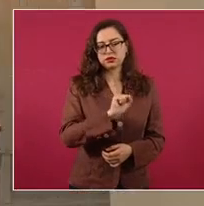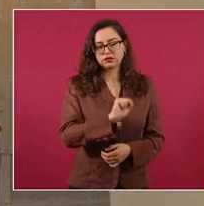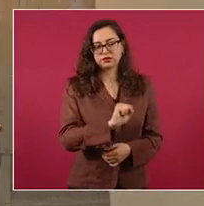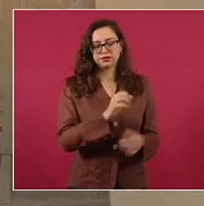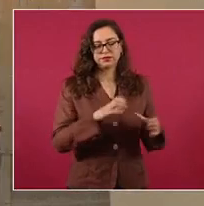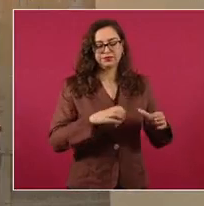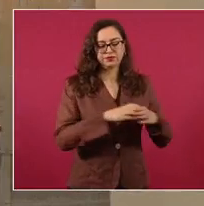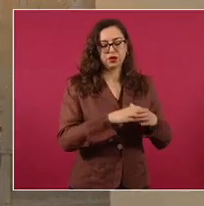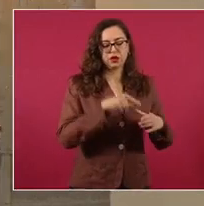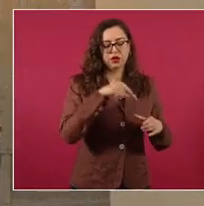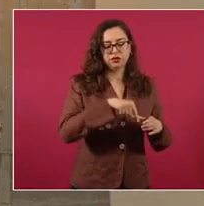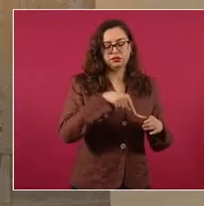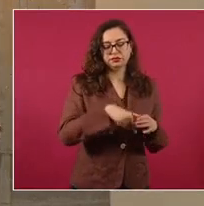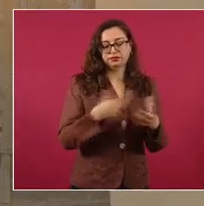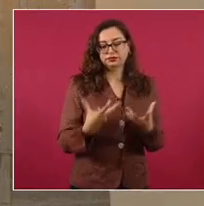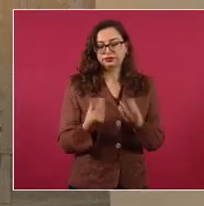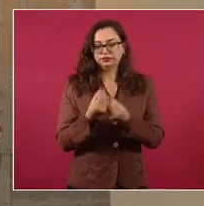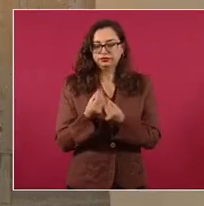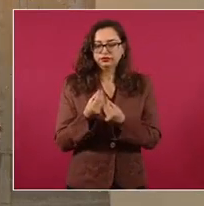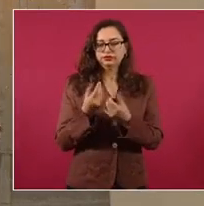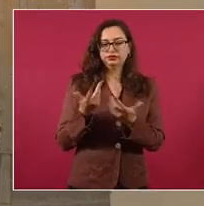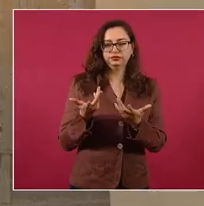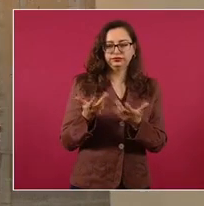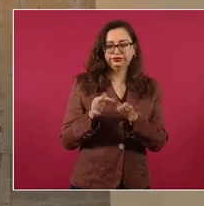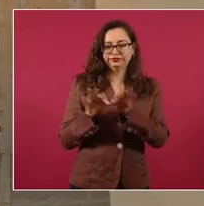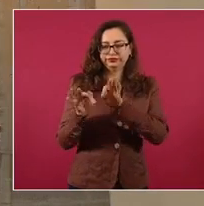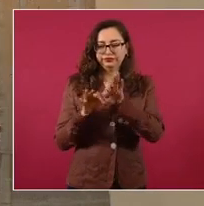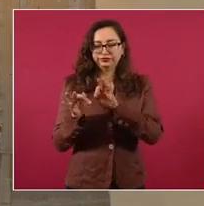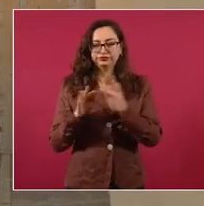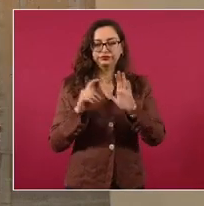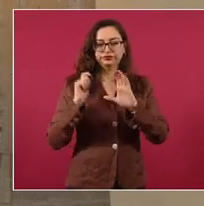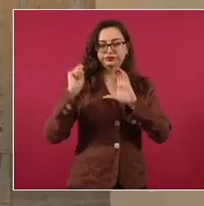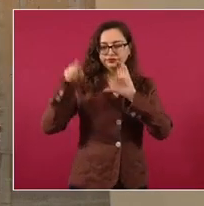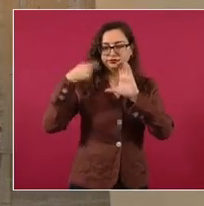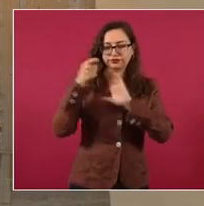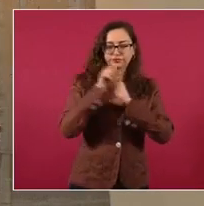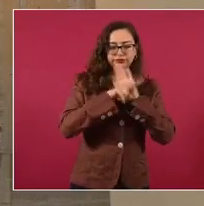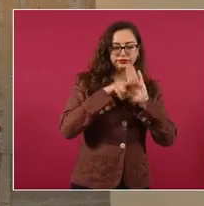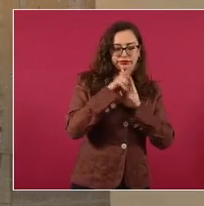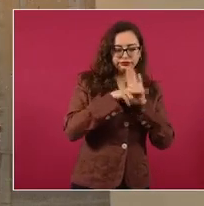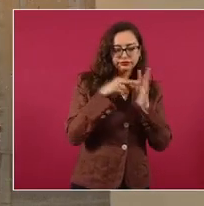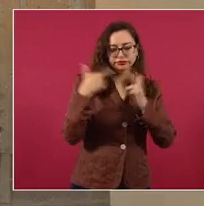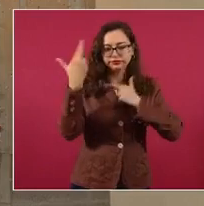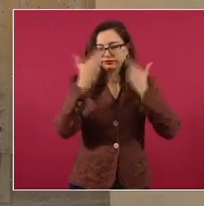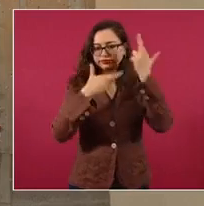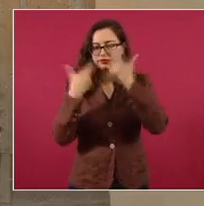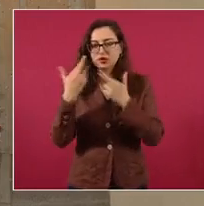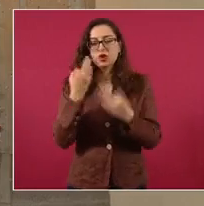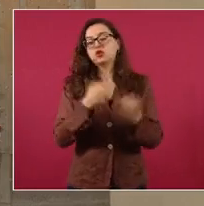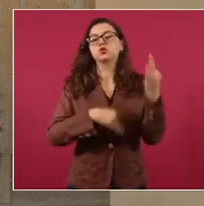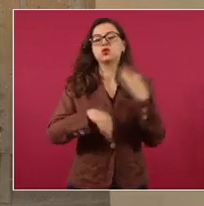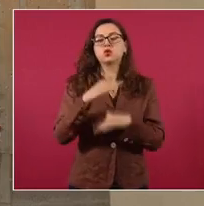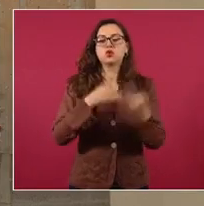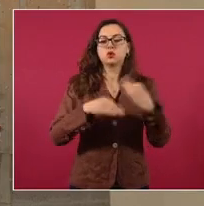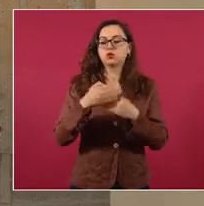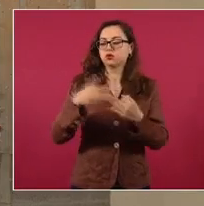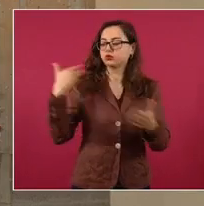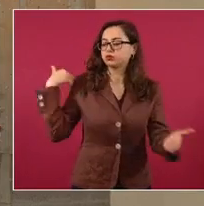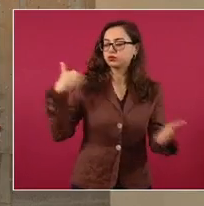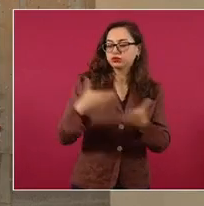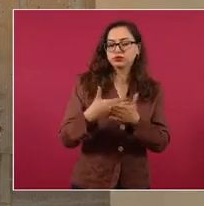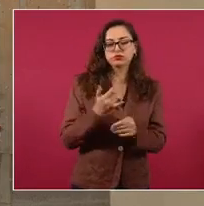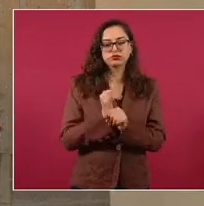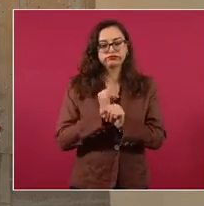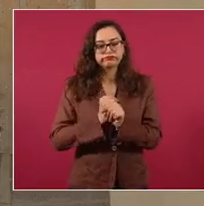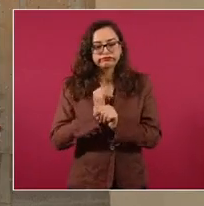revisando videos, toda la mecánica de los hechos, antecedentes, algunas líneas de investigación, y están